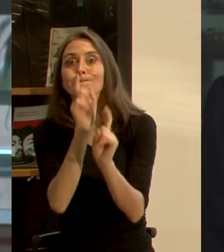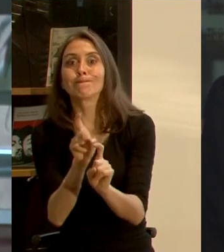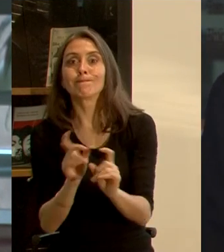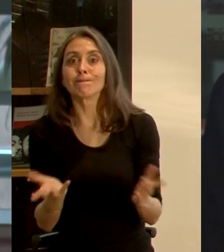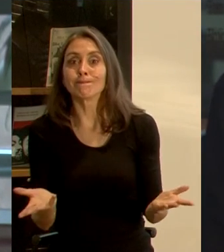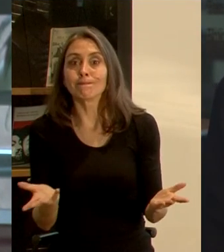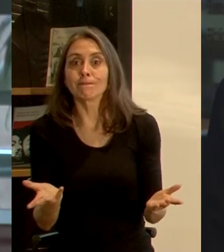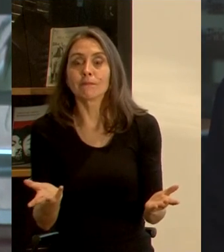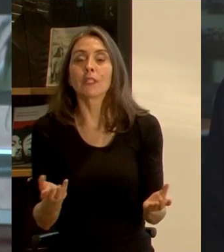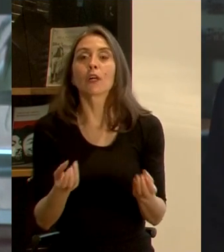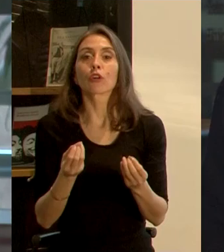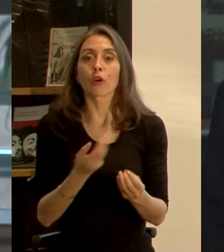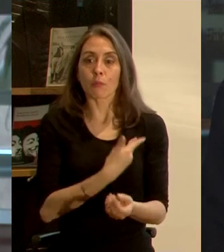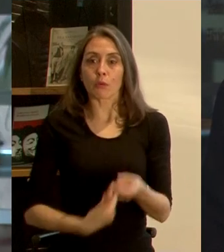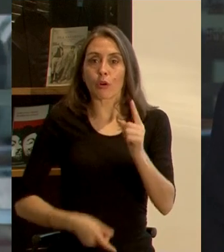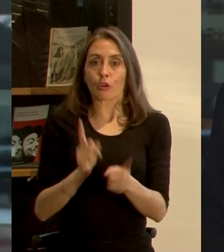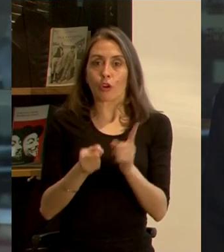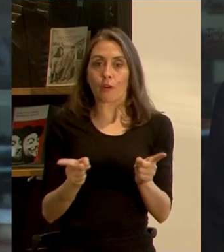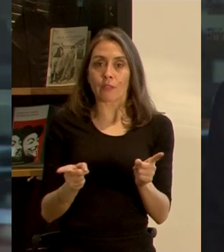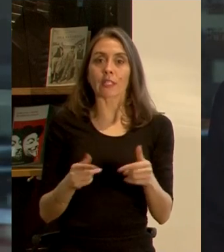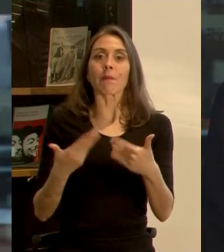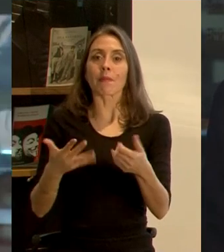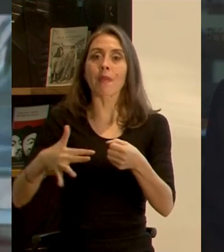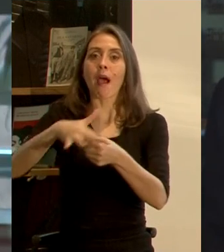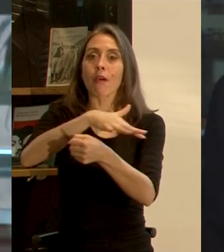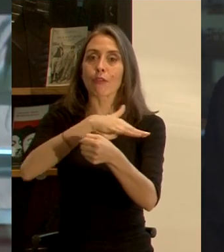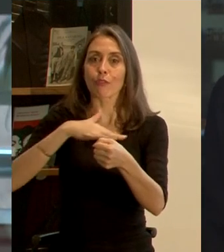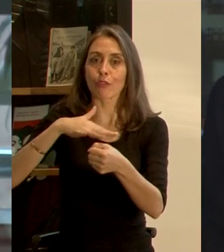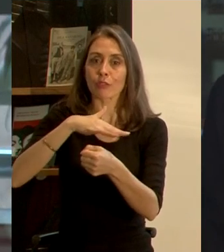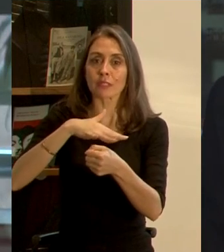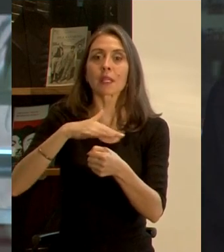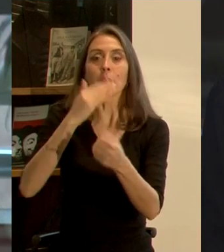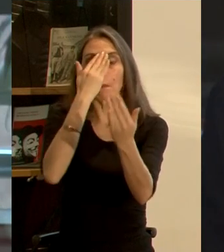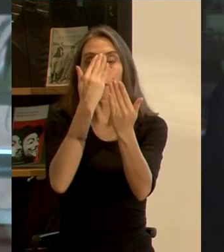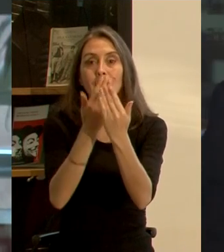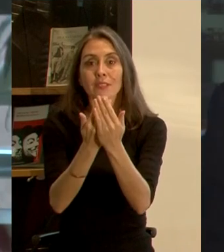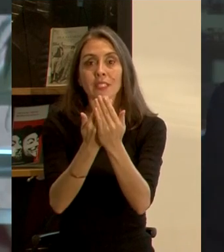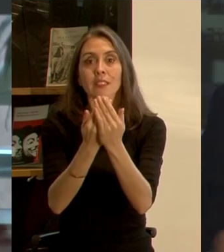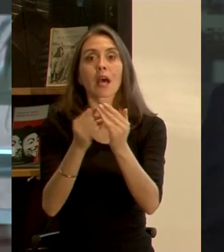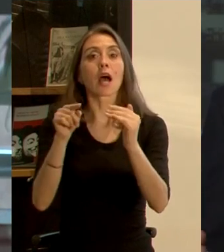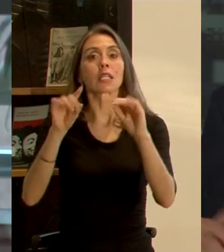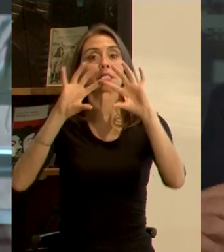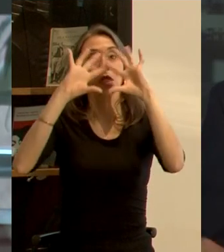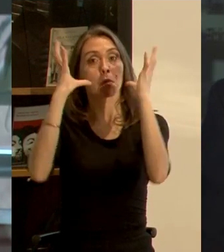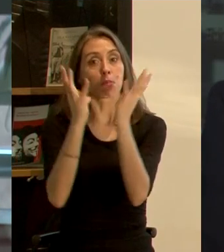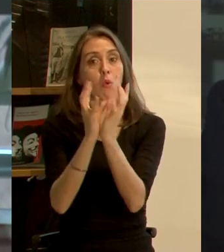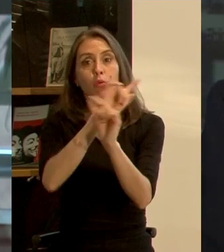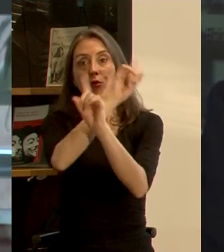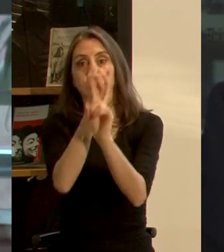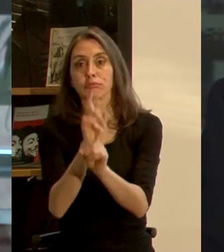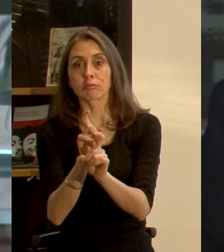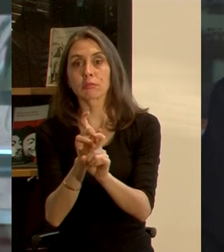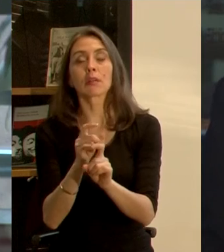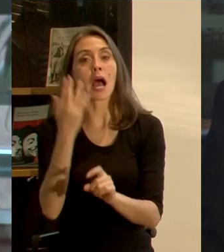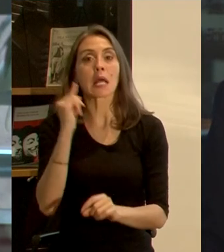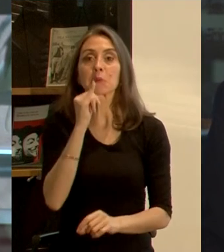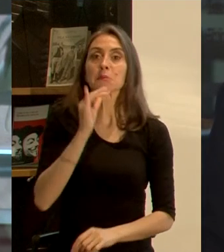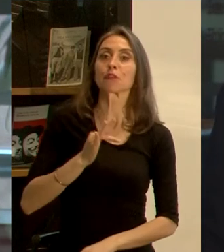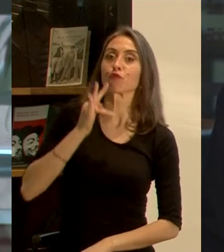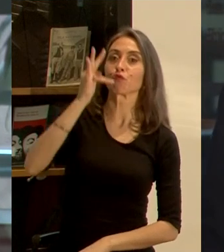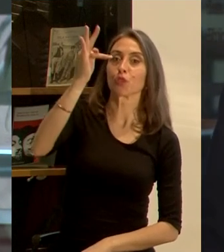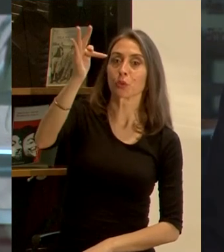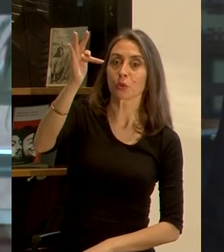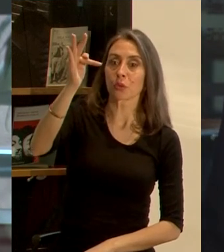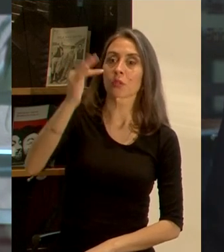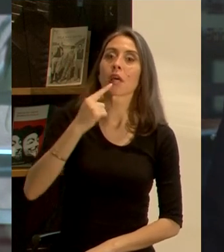Y tenemos que gobernar la incertidumbre y tenemos que generar las condiciones para enfrentar un mundo incierto. Antes uno podía predecir el futuro.